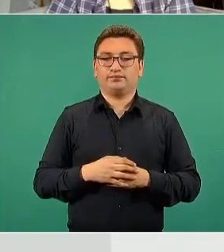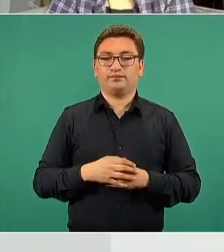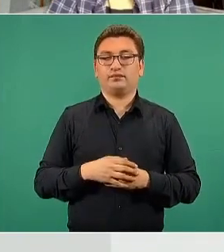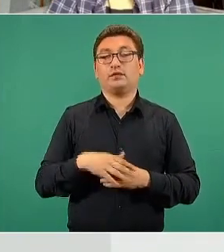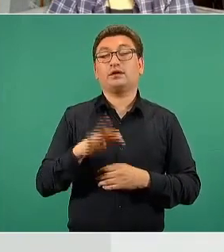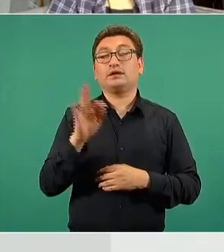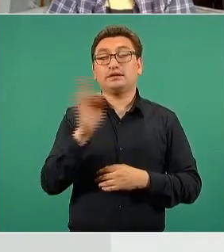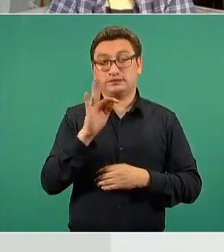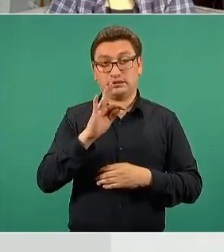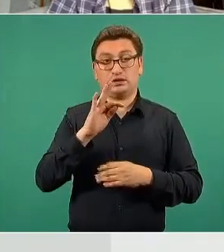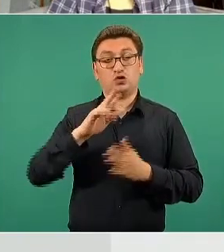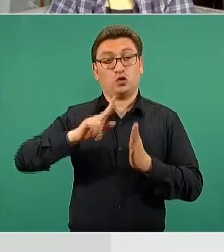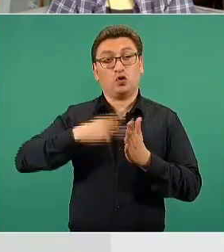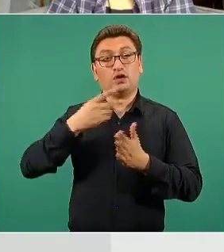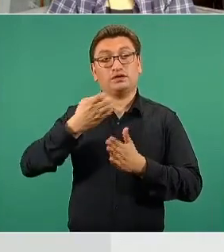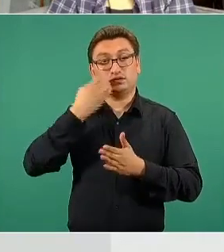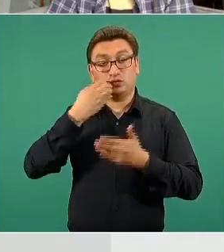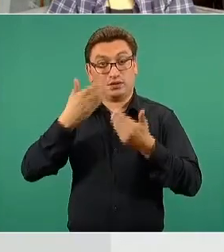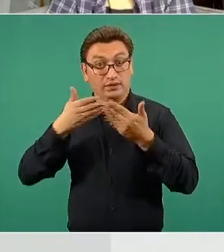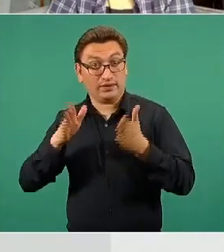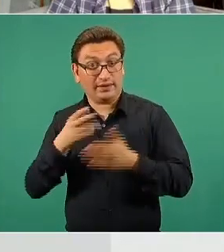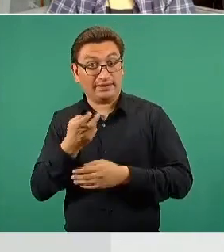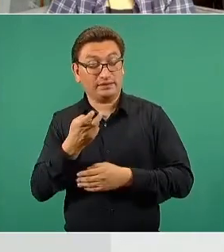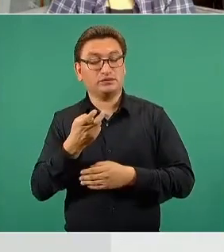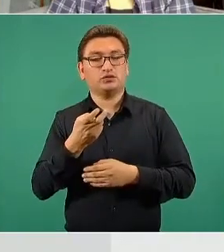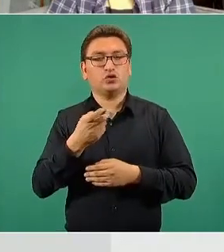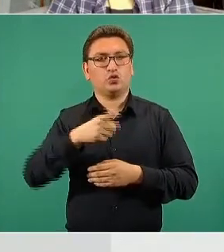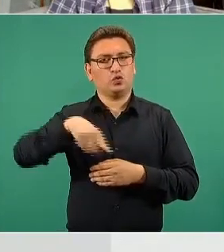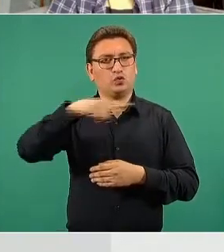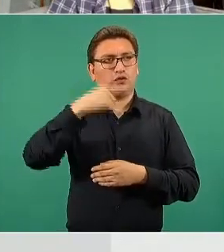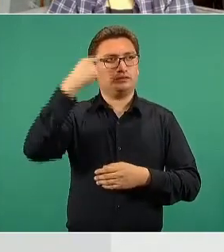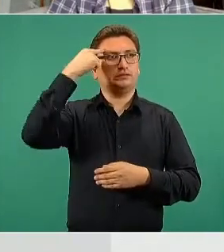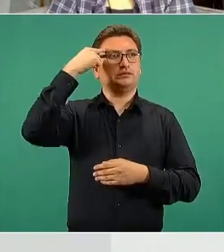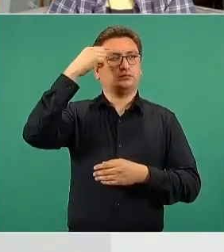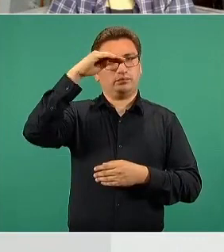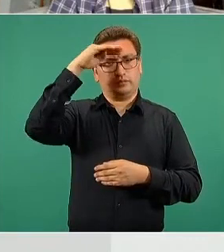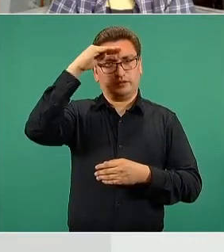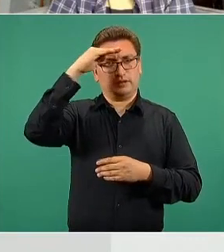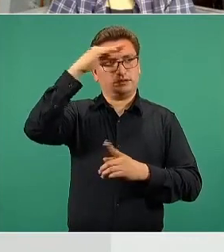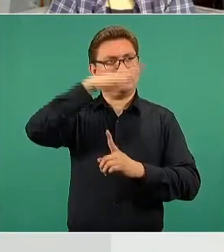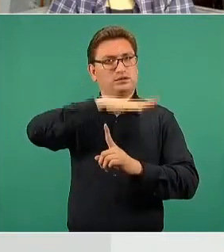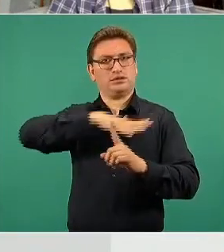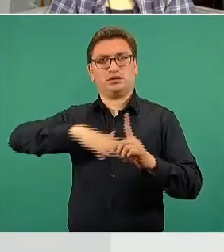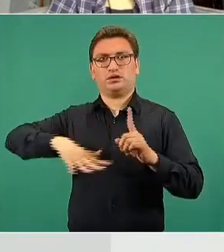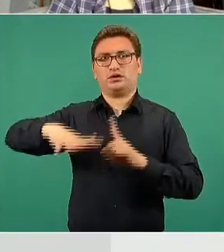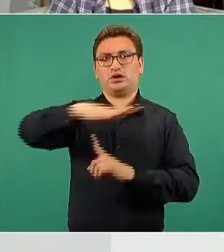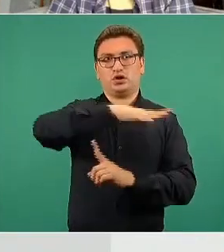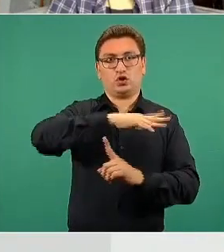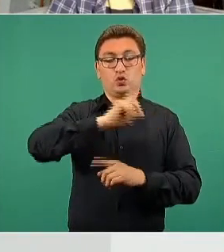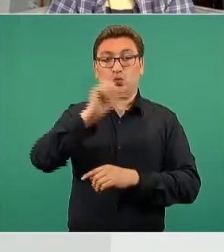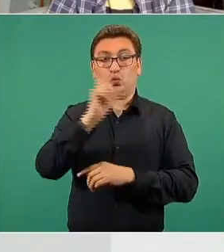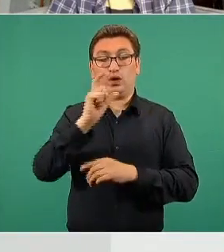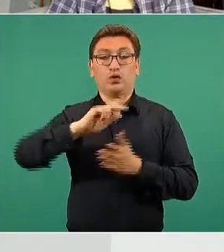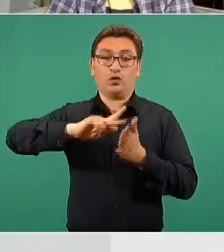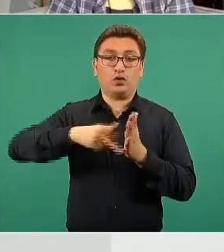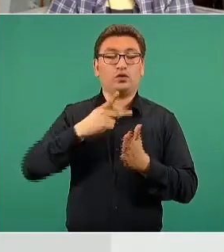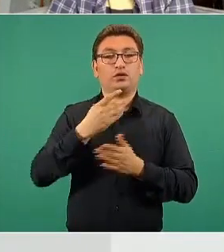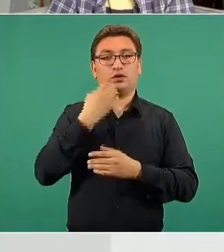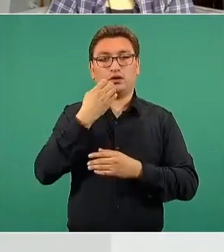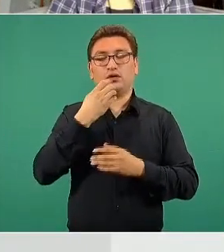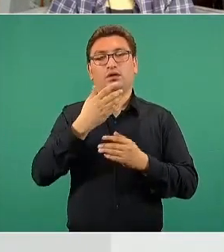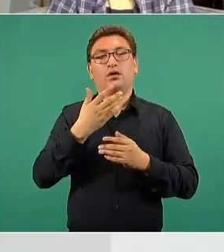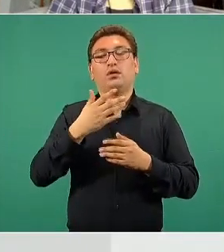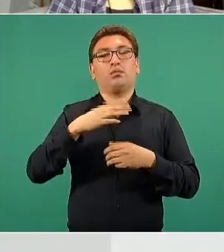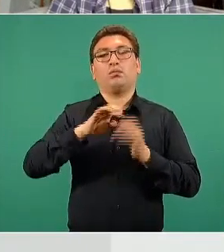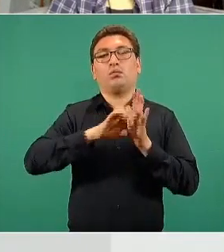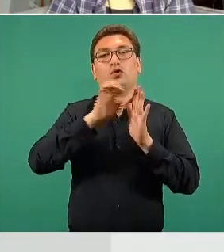posible regreso a clases, ¿tienen contemplado todo lo que hay alrededor del regreso a clases, principalmente en las grandes